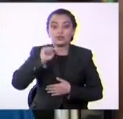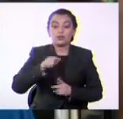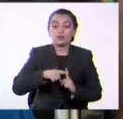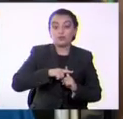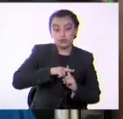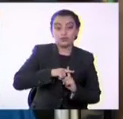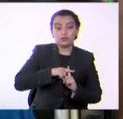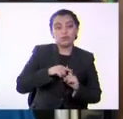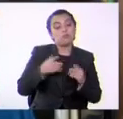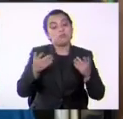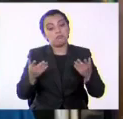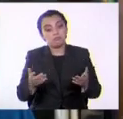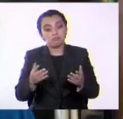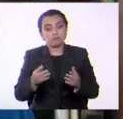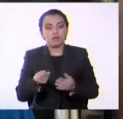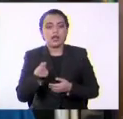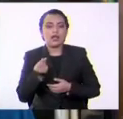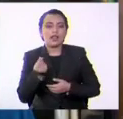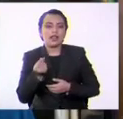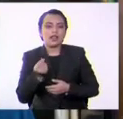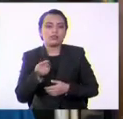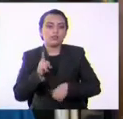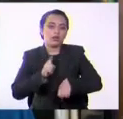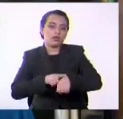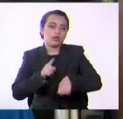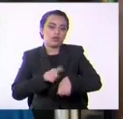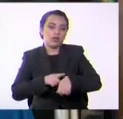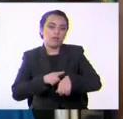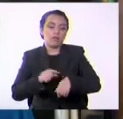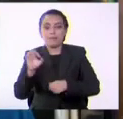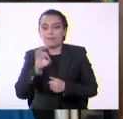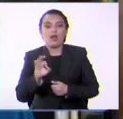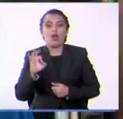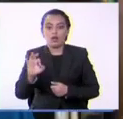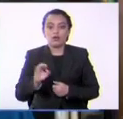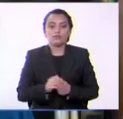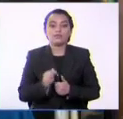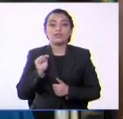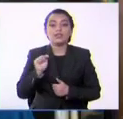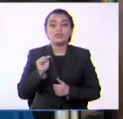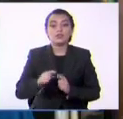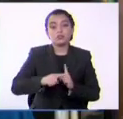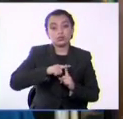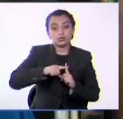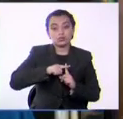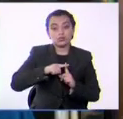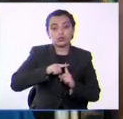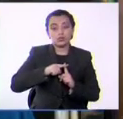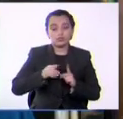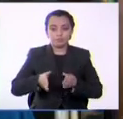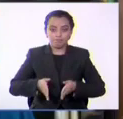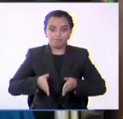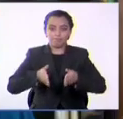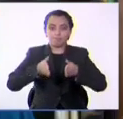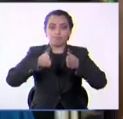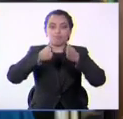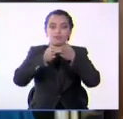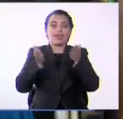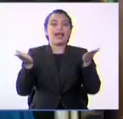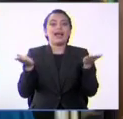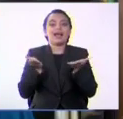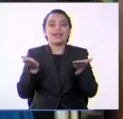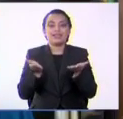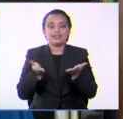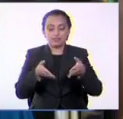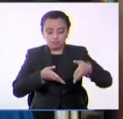reducen los costos de transporte y los tiempos del transporte. Esto es positivo porque las empresas realizan este tránsito de